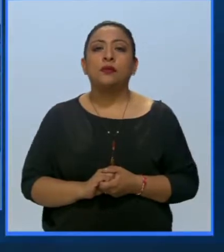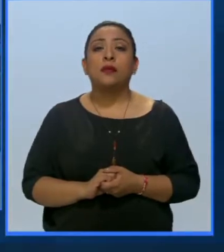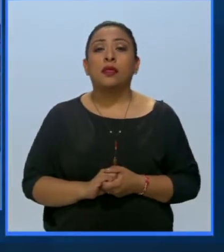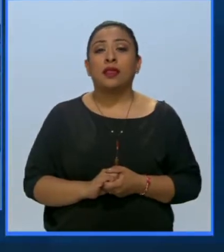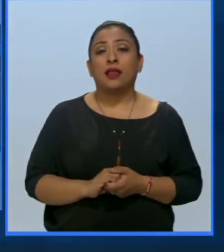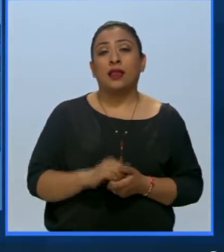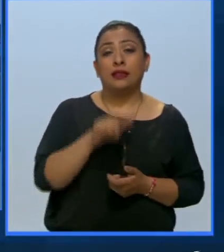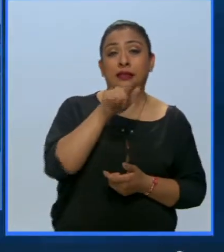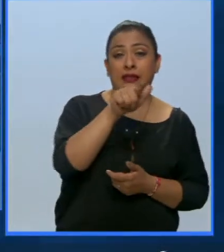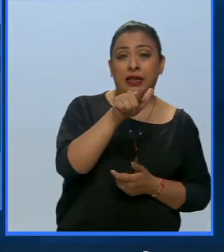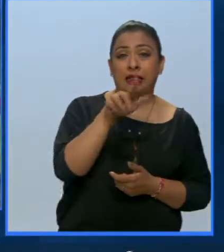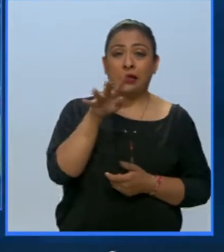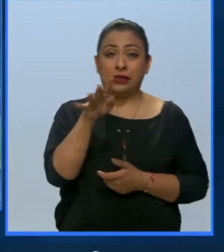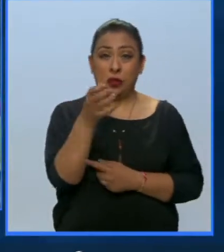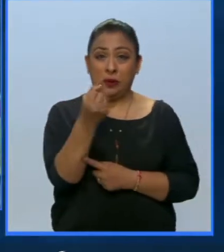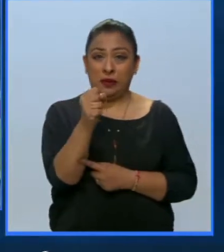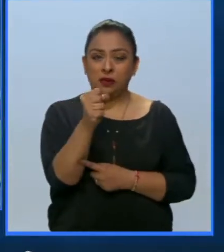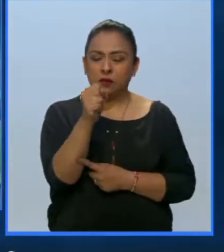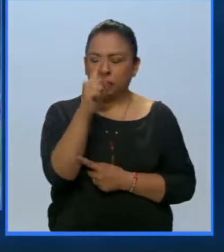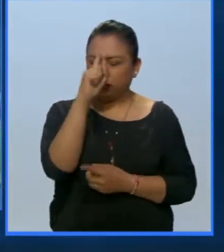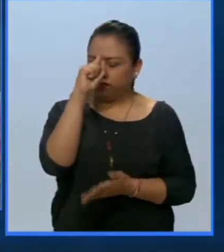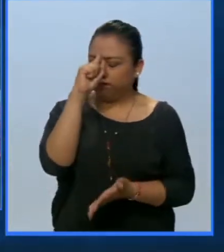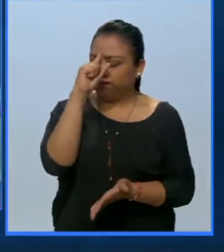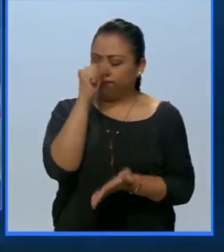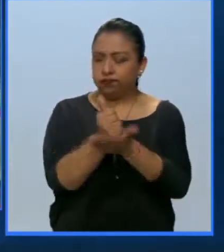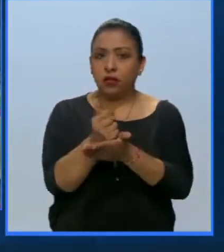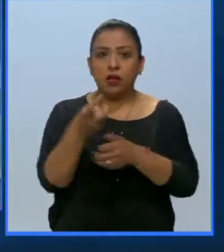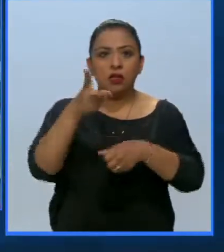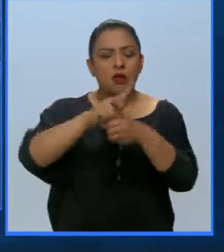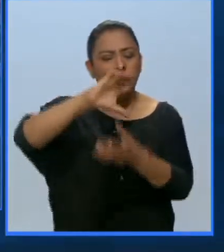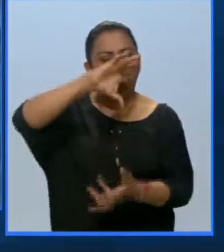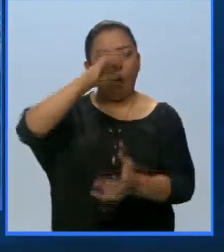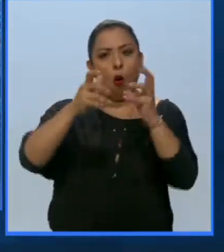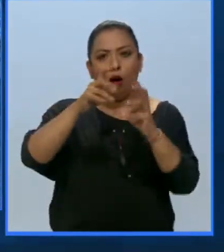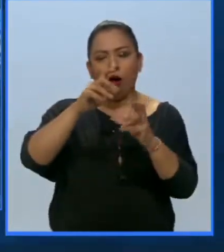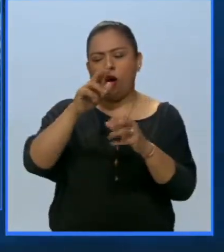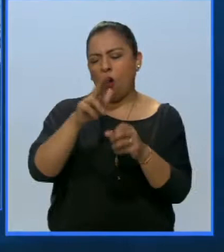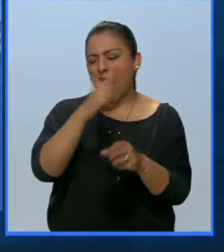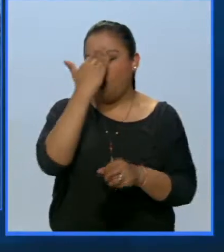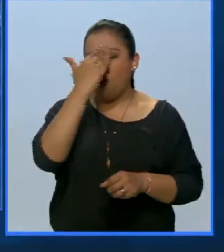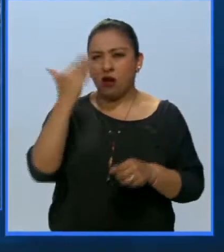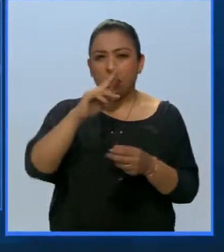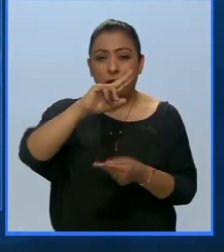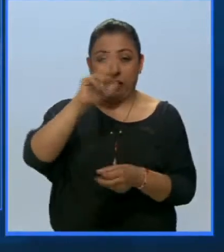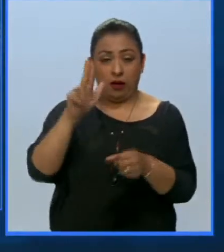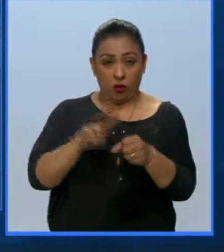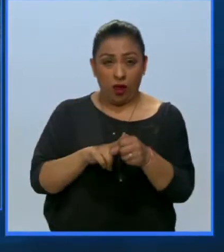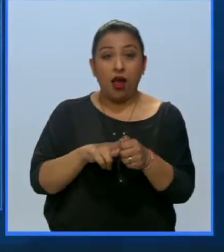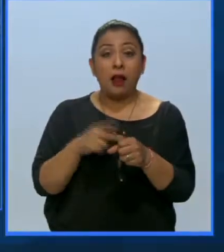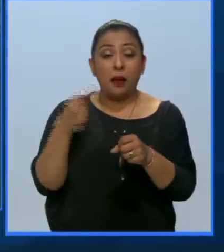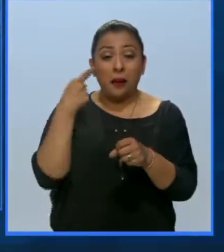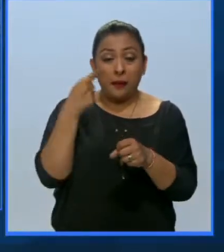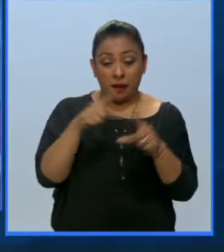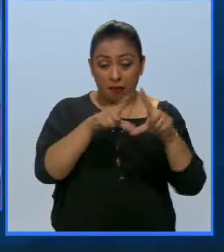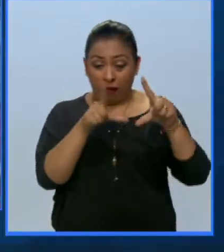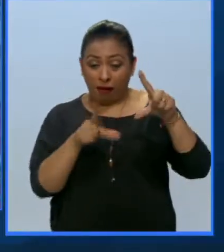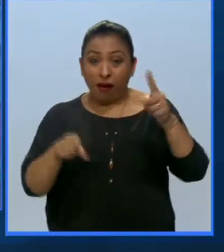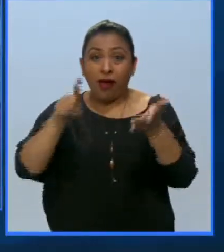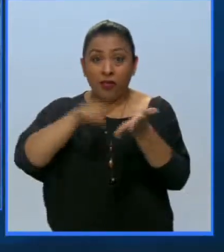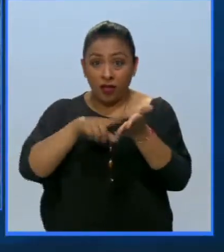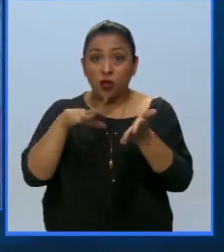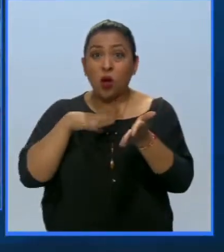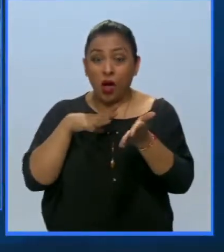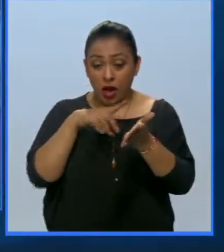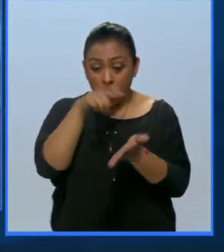El 7 y el 19 de septiembre han quedado marcados como días de desastre natural. Comprender que el país se ubica dentro de una zona sísmica ha llevado a